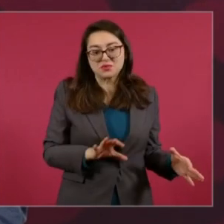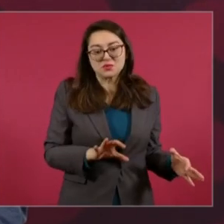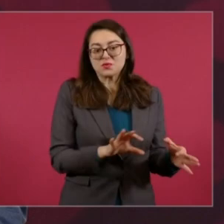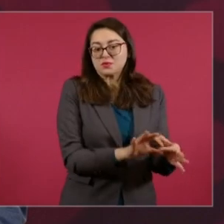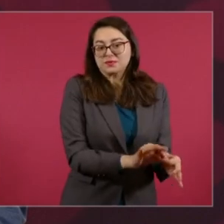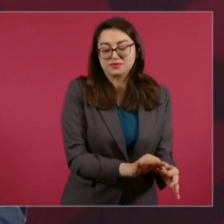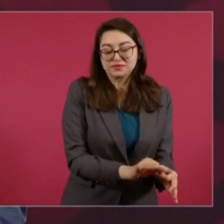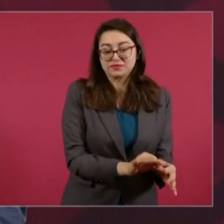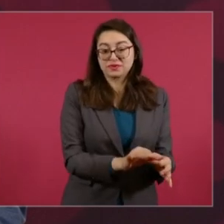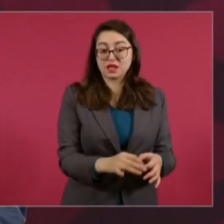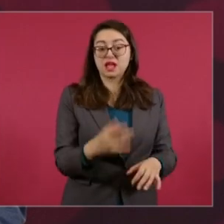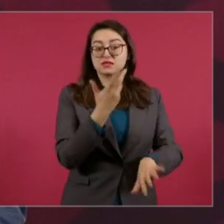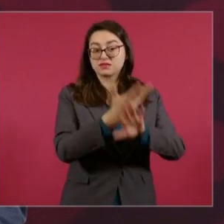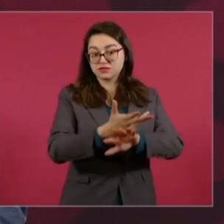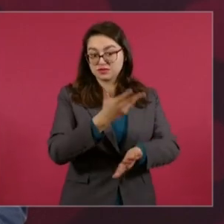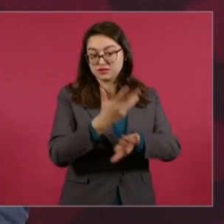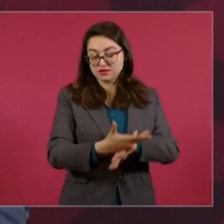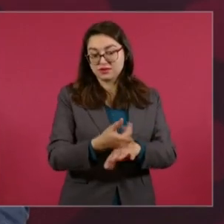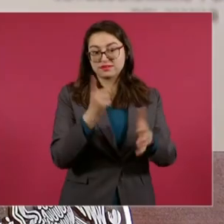la DEA y con